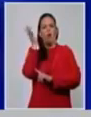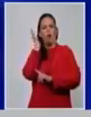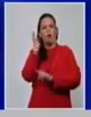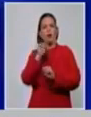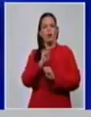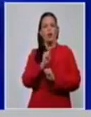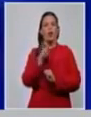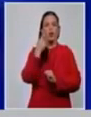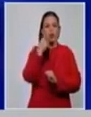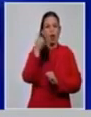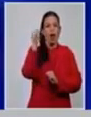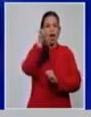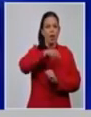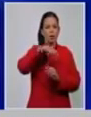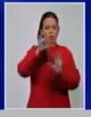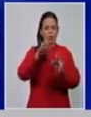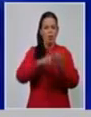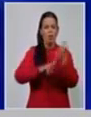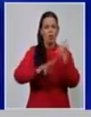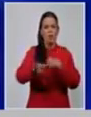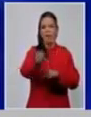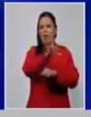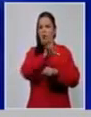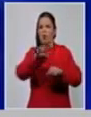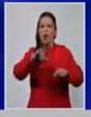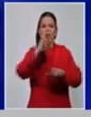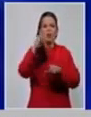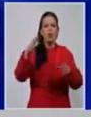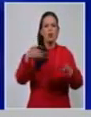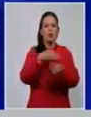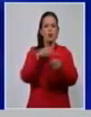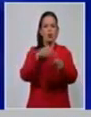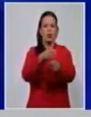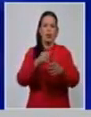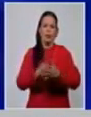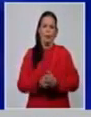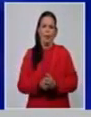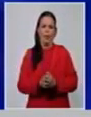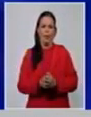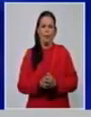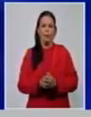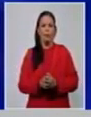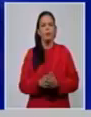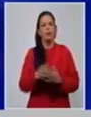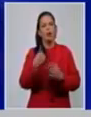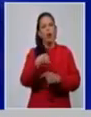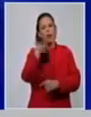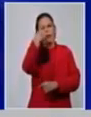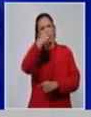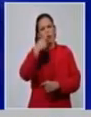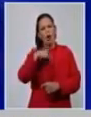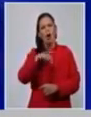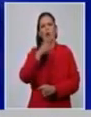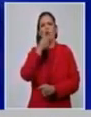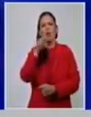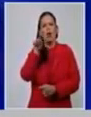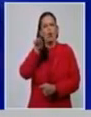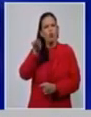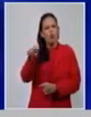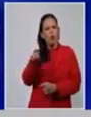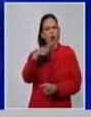violaciones también en algunos protocolos que se aplican en la provincia. Me decía que si le podía mandar en este momento un mensaje a los